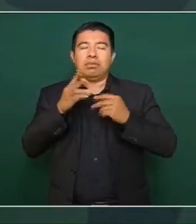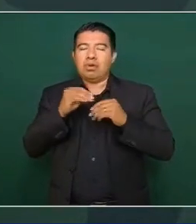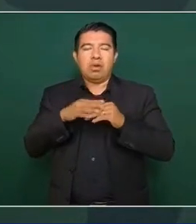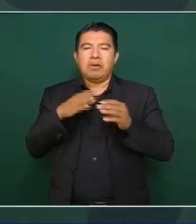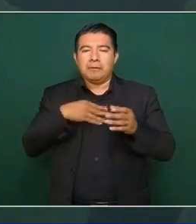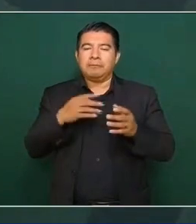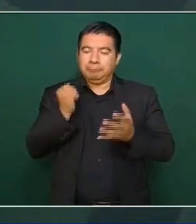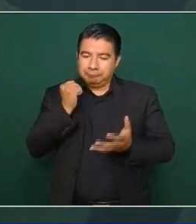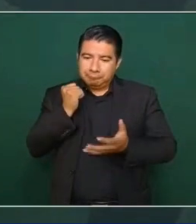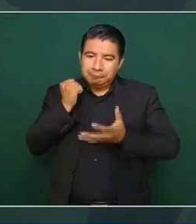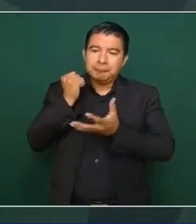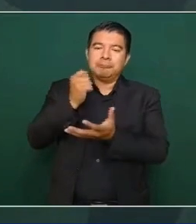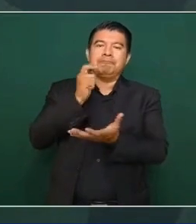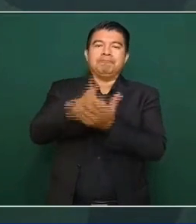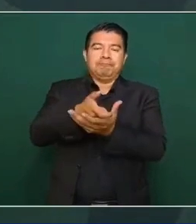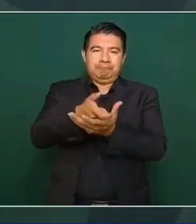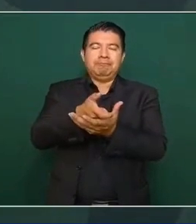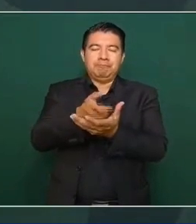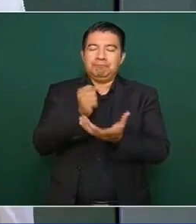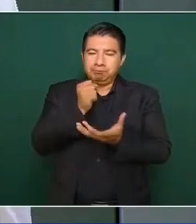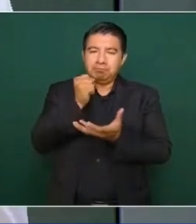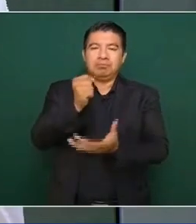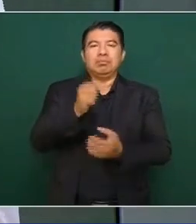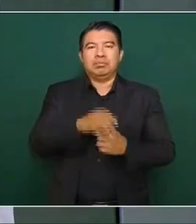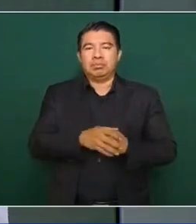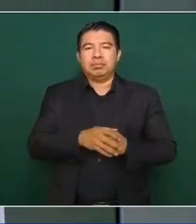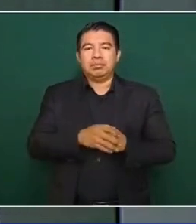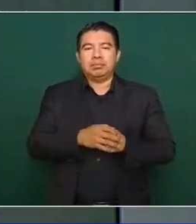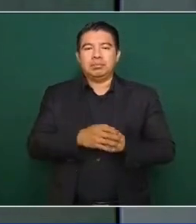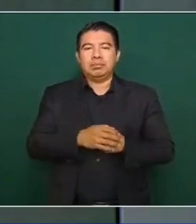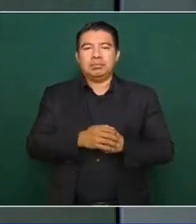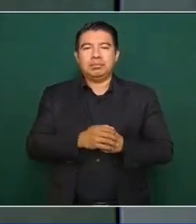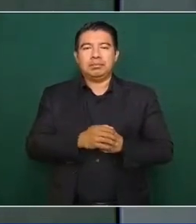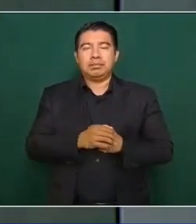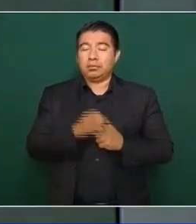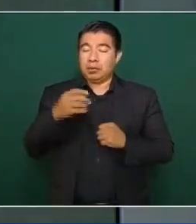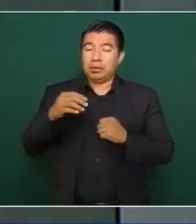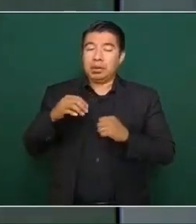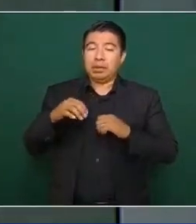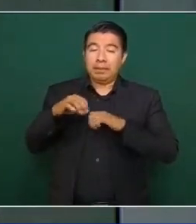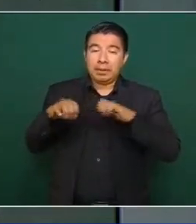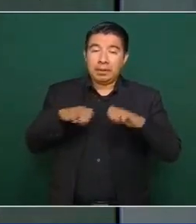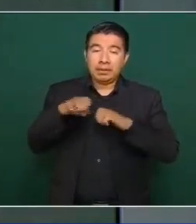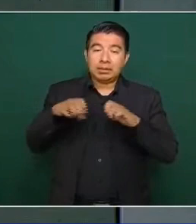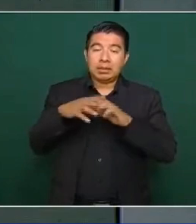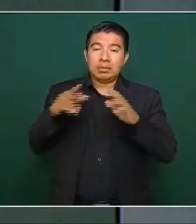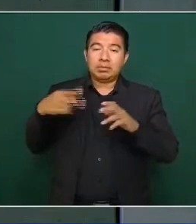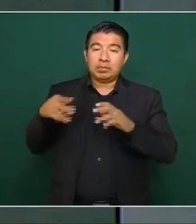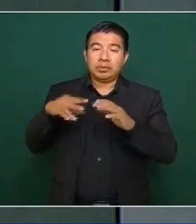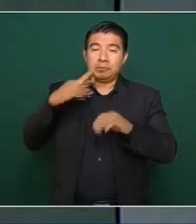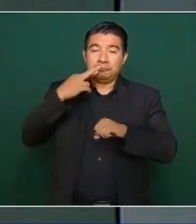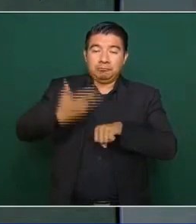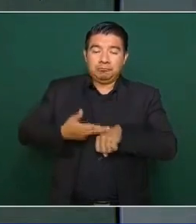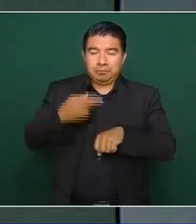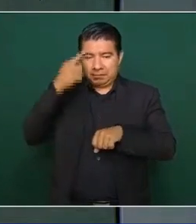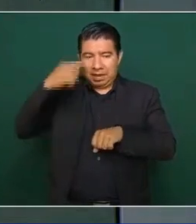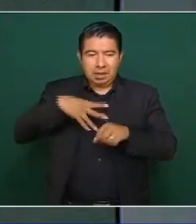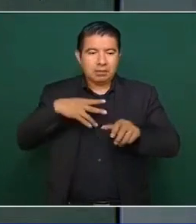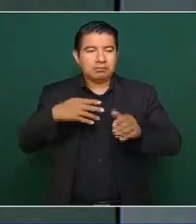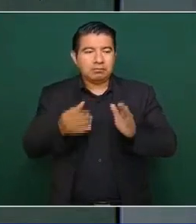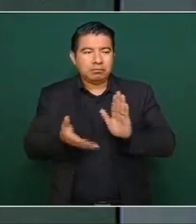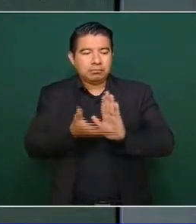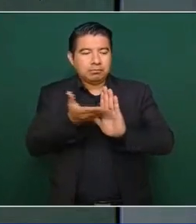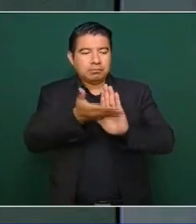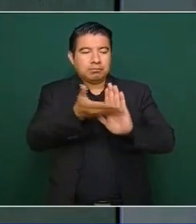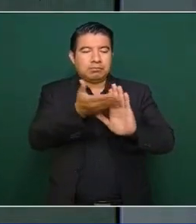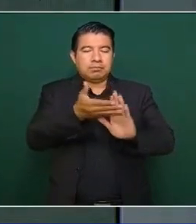Ya las empresas que están a cargo de la construcción del tren en